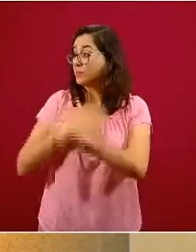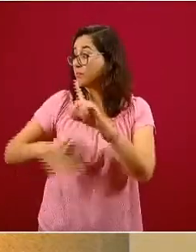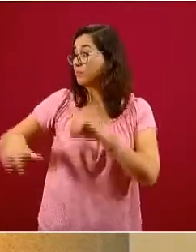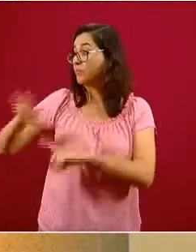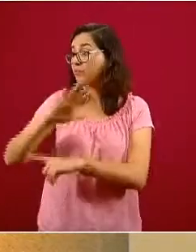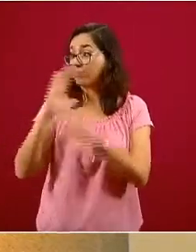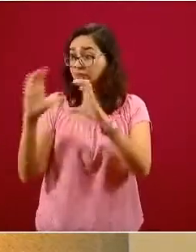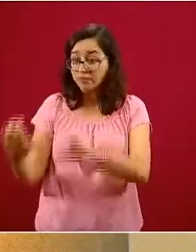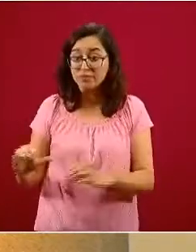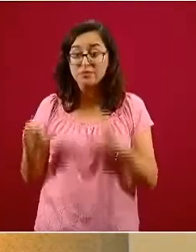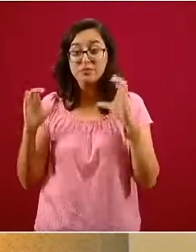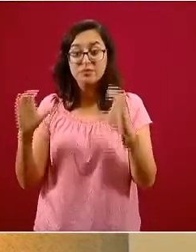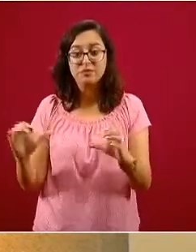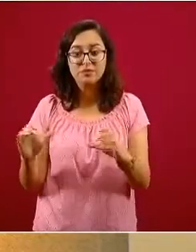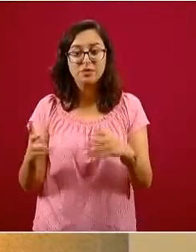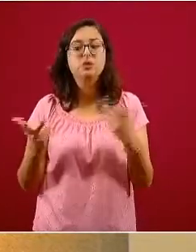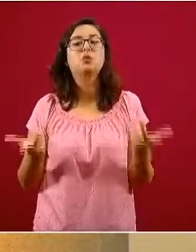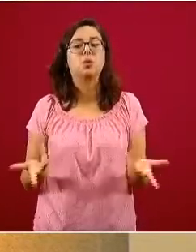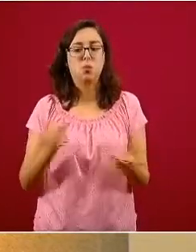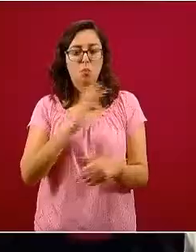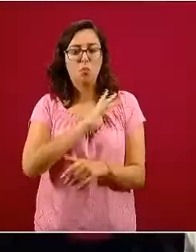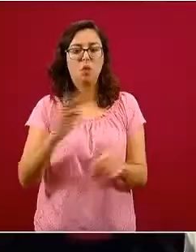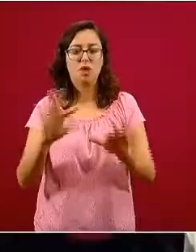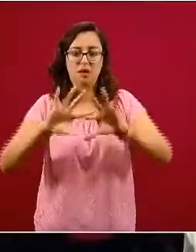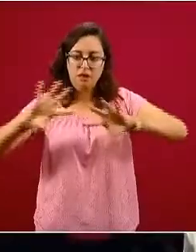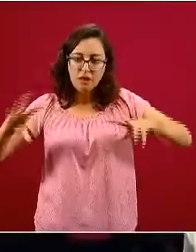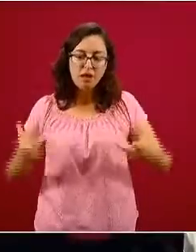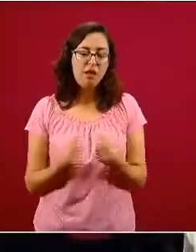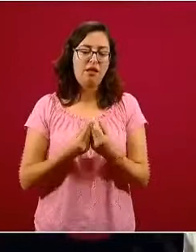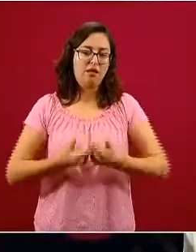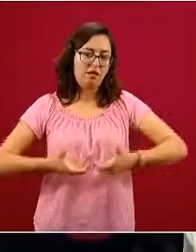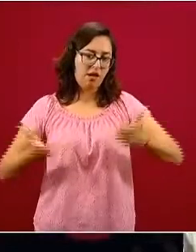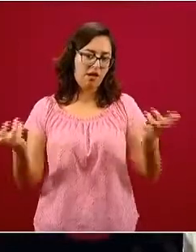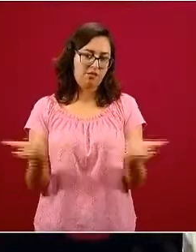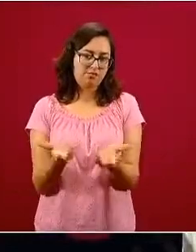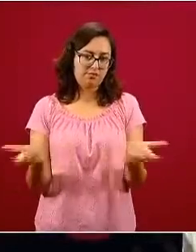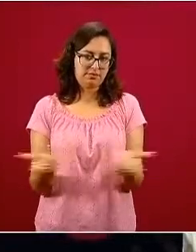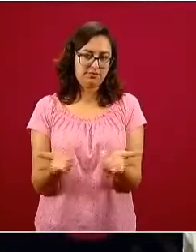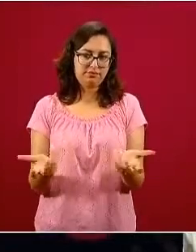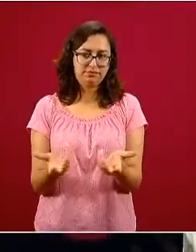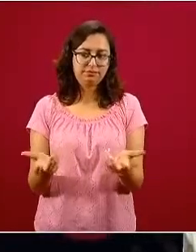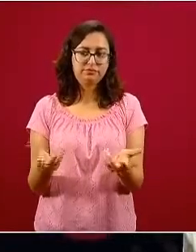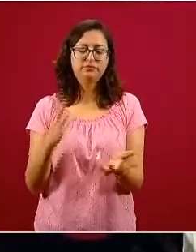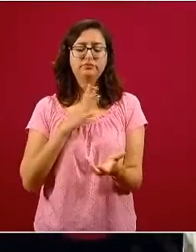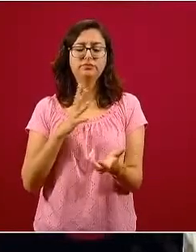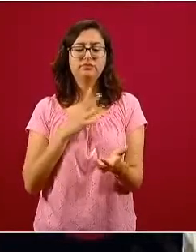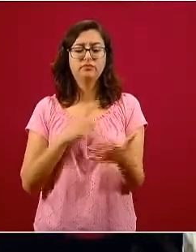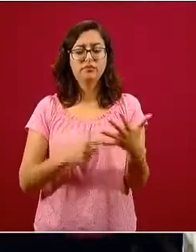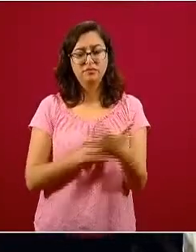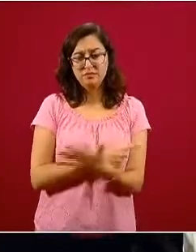lo que proponemos es este paquete integral de acciones. En estos 5